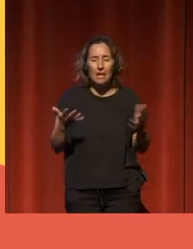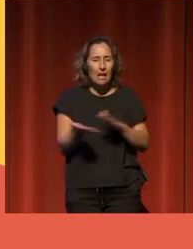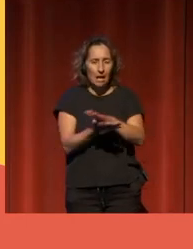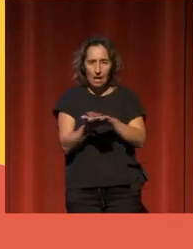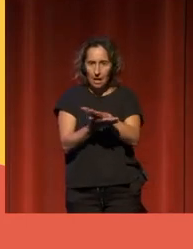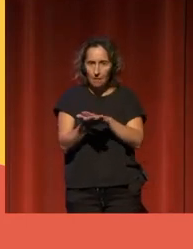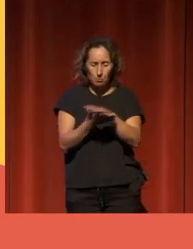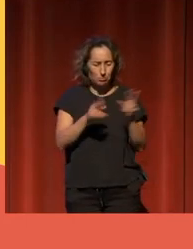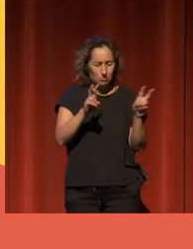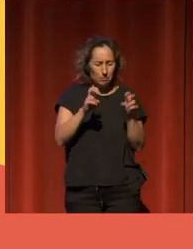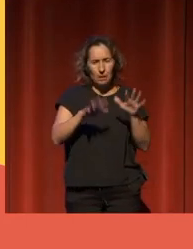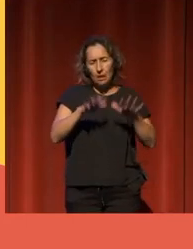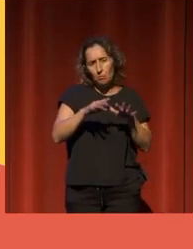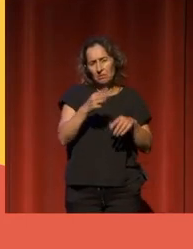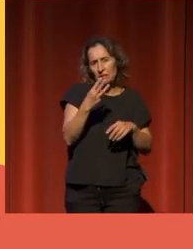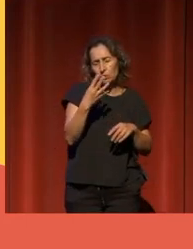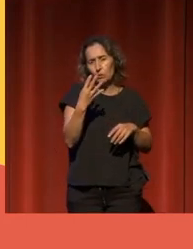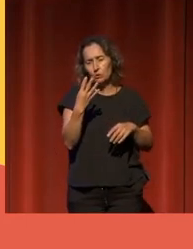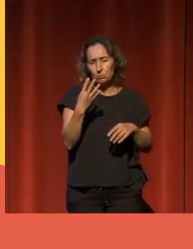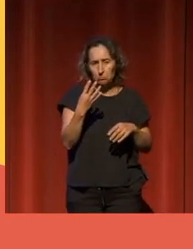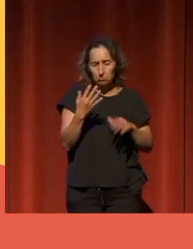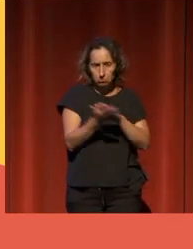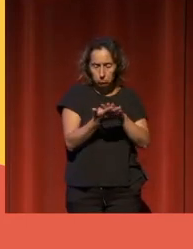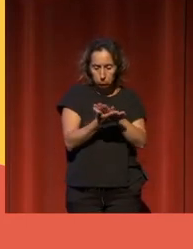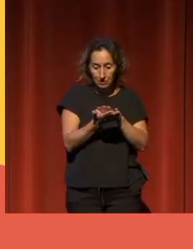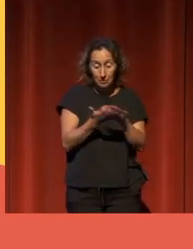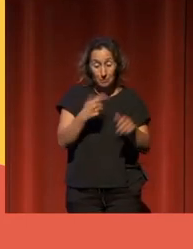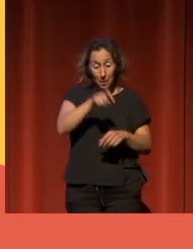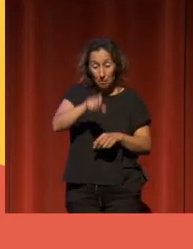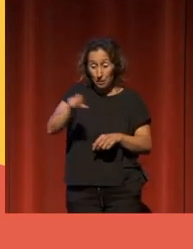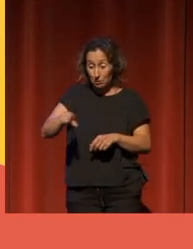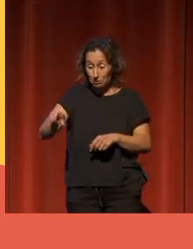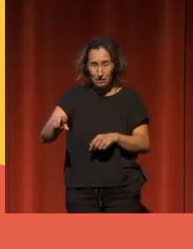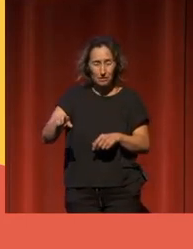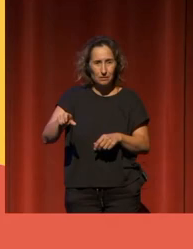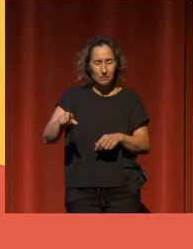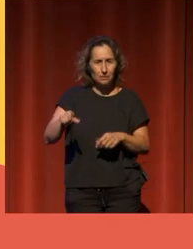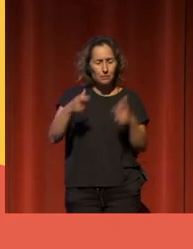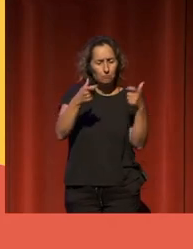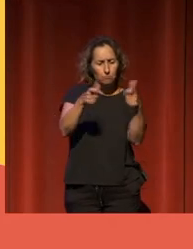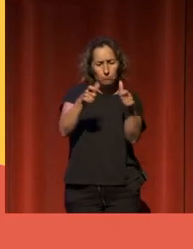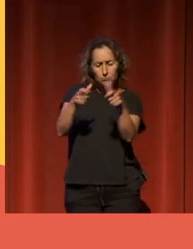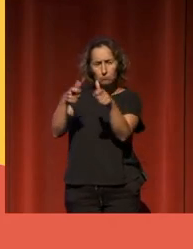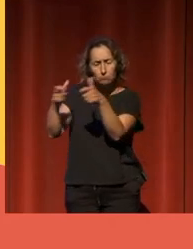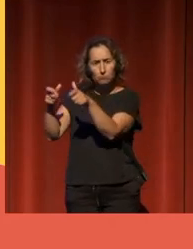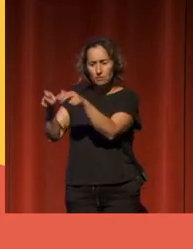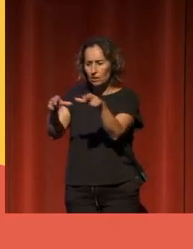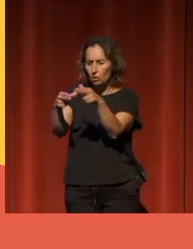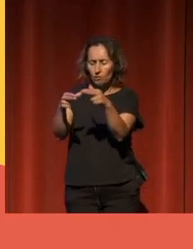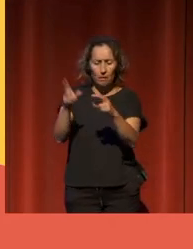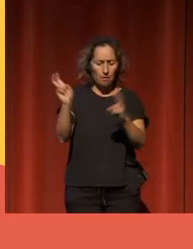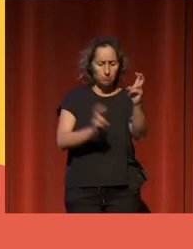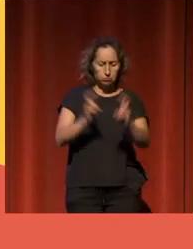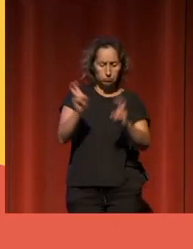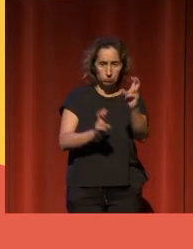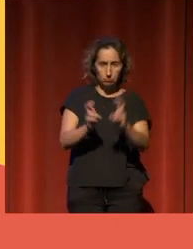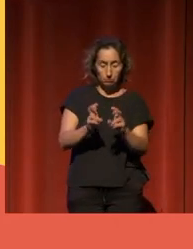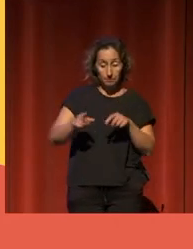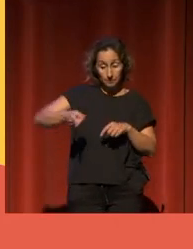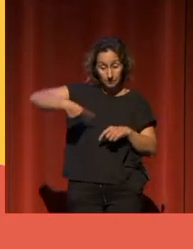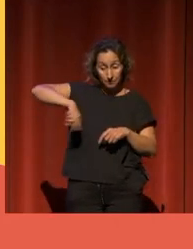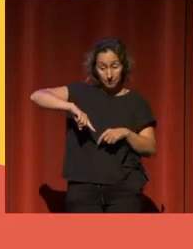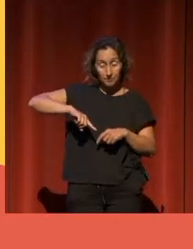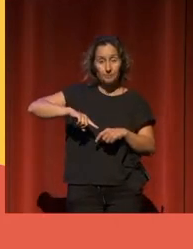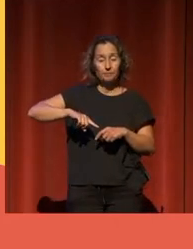cuatro cuestiones Y tenemos distintas infantes que vien de distintos sectores de la sociedad para hablar